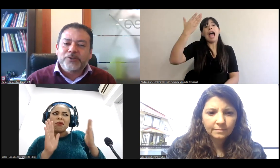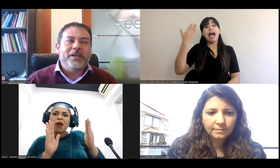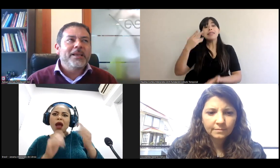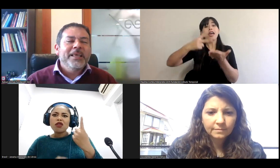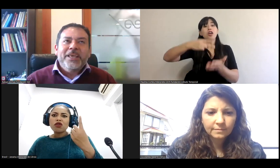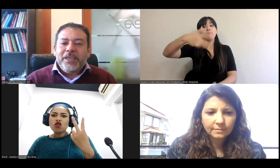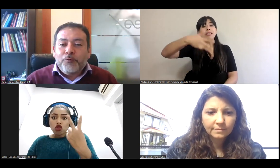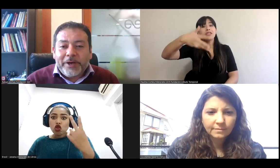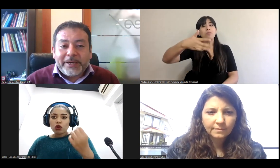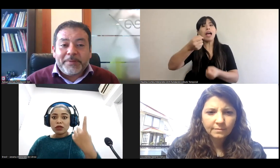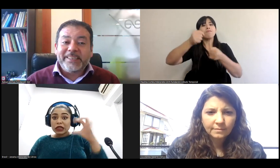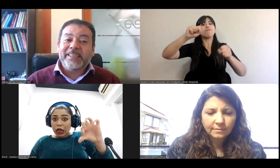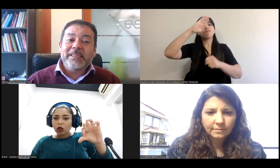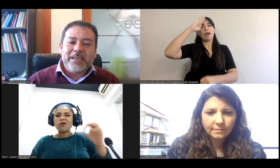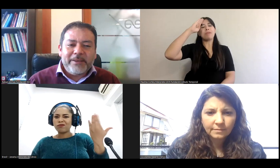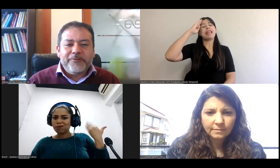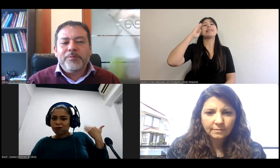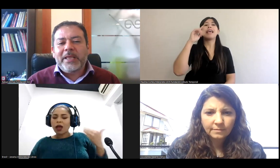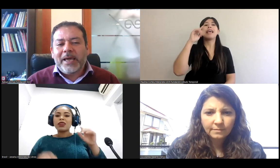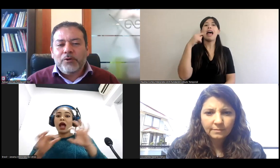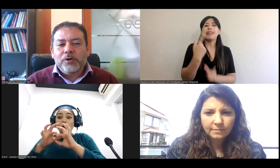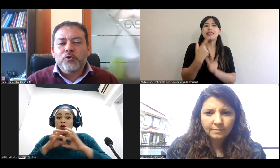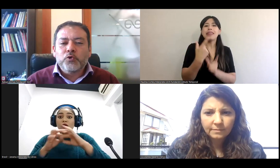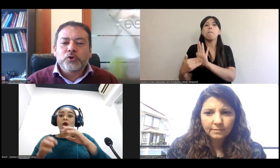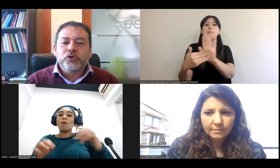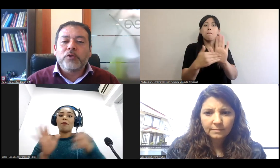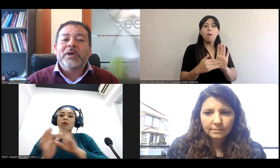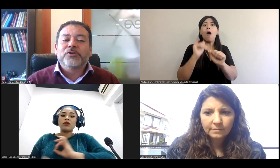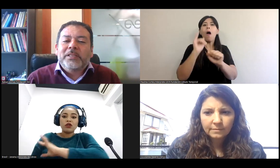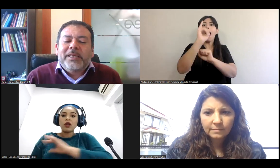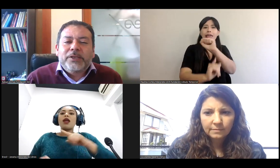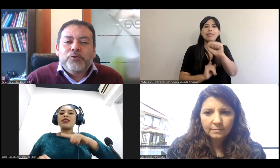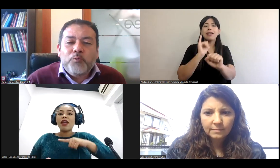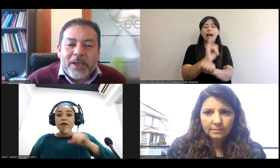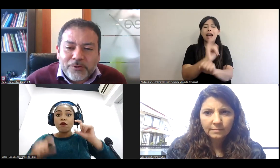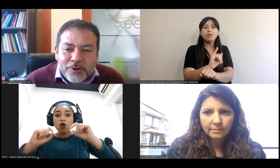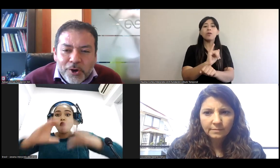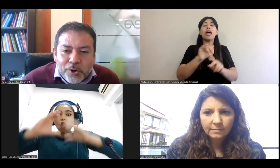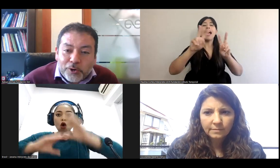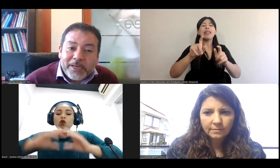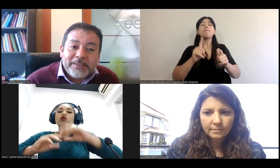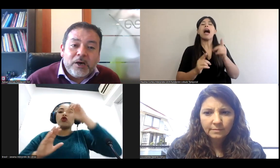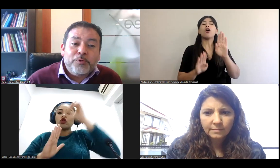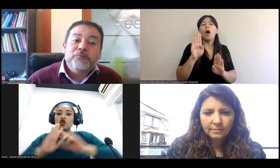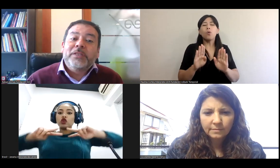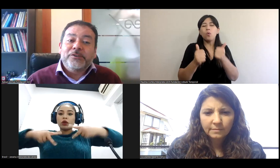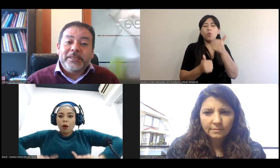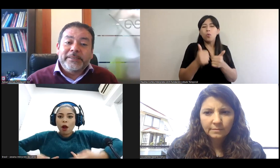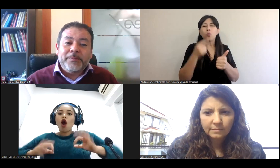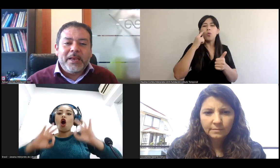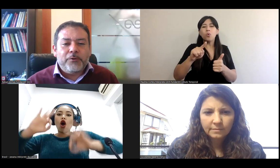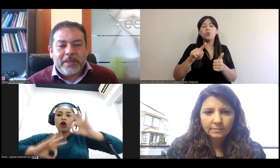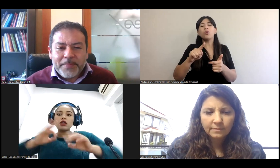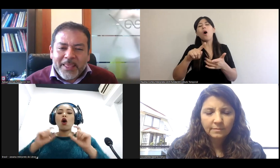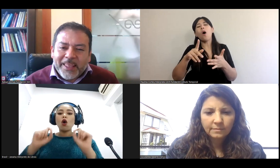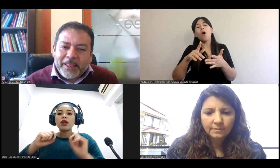experiencia a nivel nacional y fue representante a nivel iberoamericano del concurso de educación en derechos humanos organizado por la Fundación